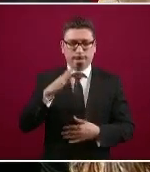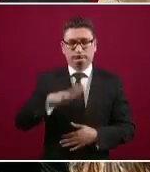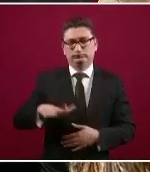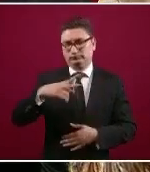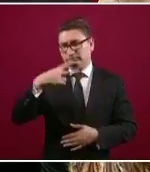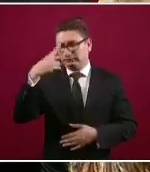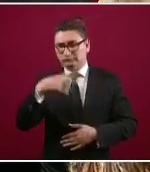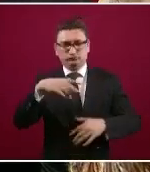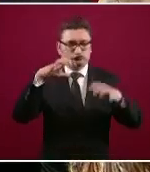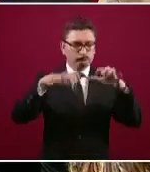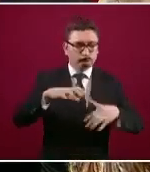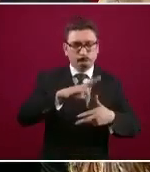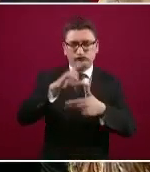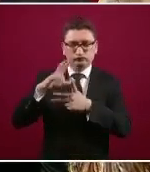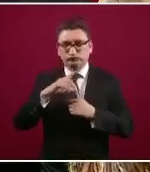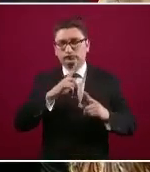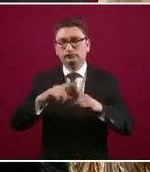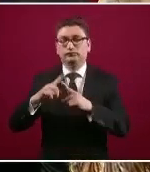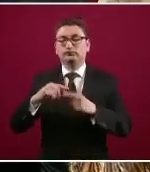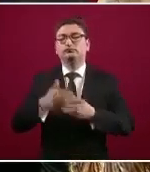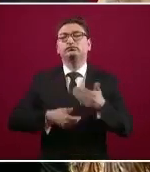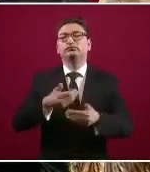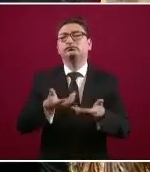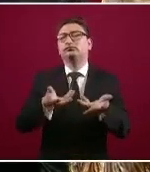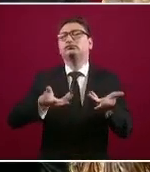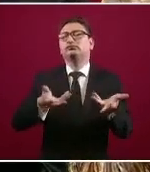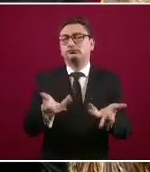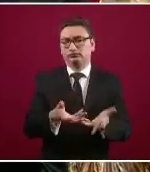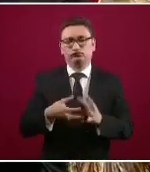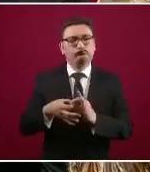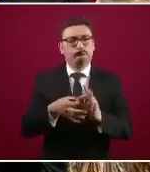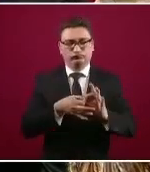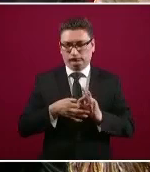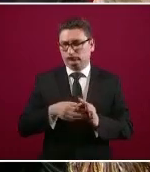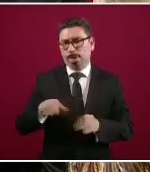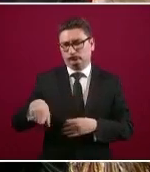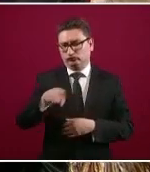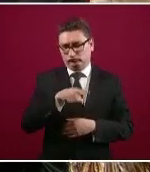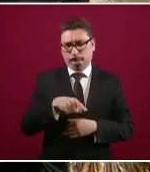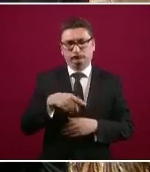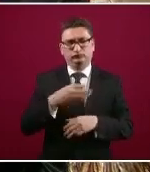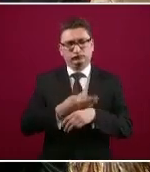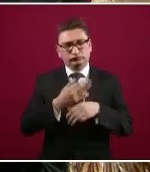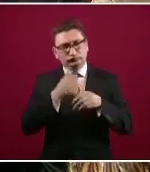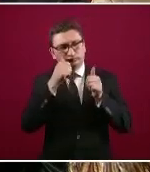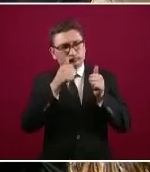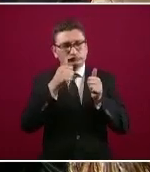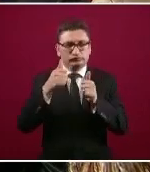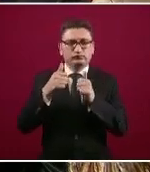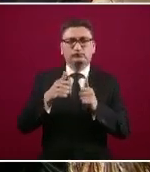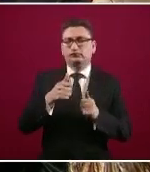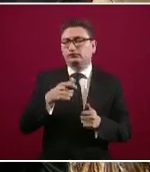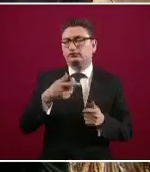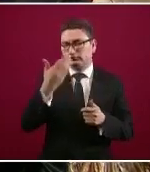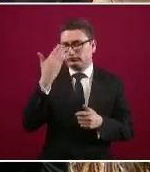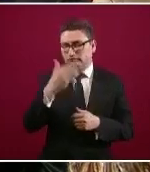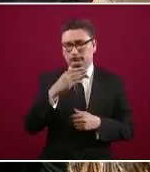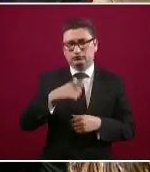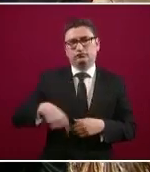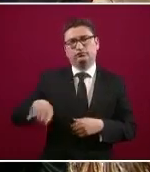México y del protocolo de actuación conjunta que, como ustedes van a ir viendo, cada vez involucra de una manera más